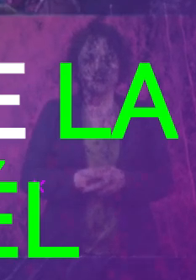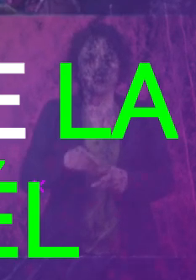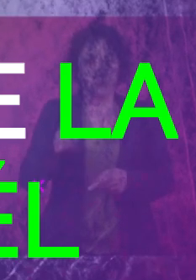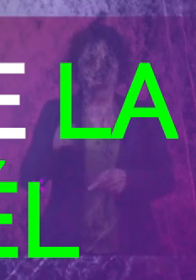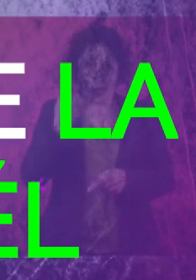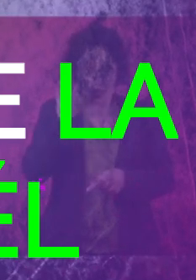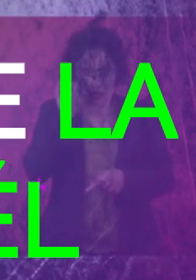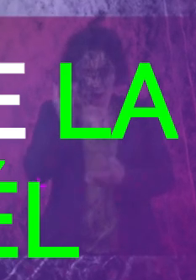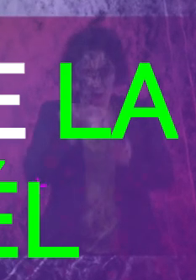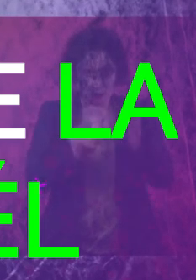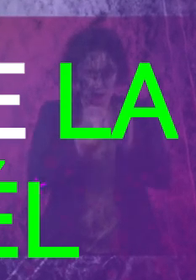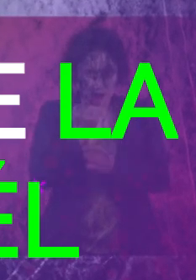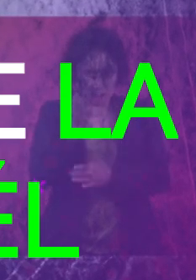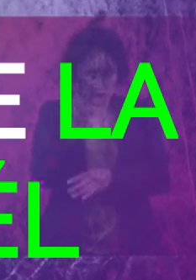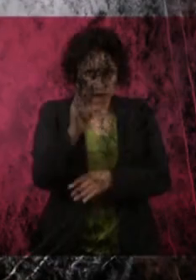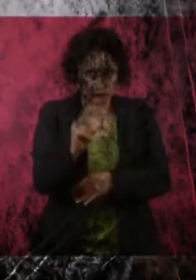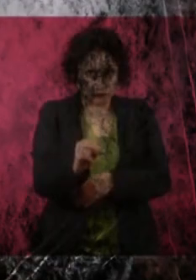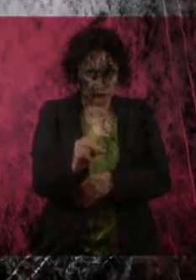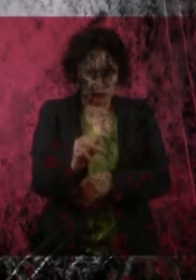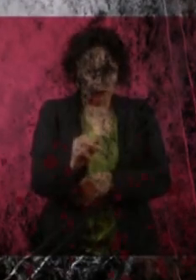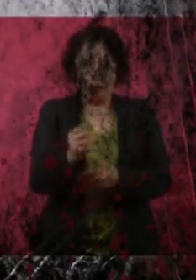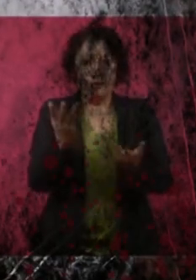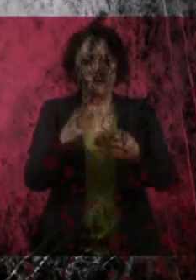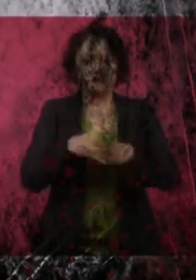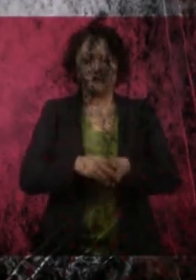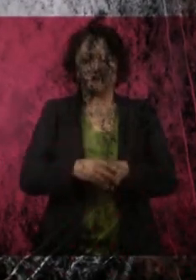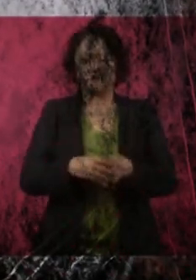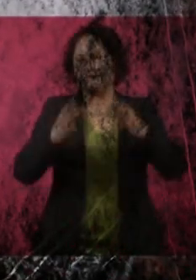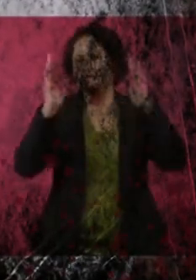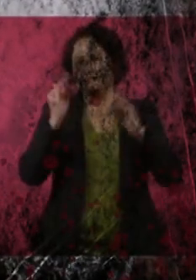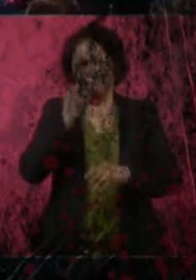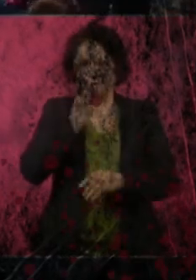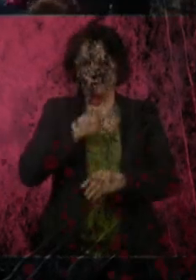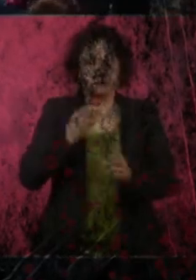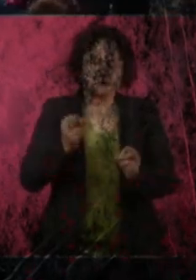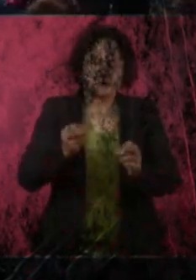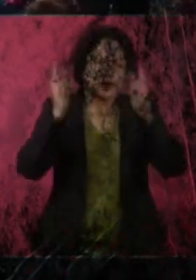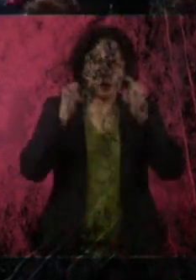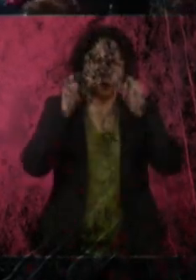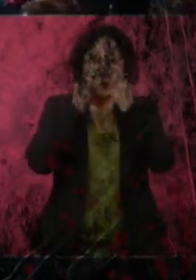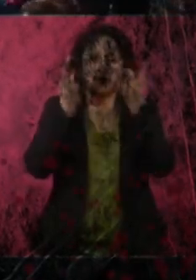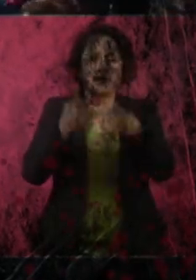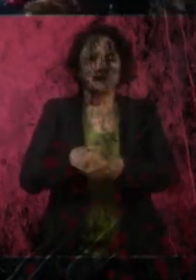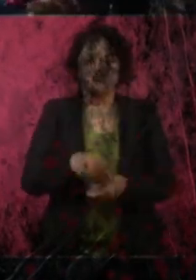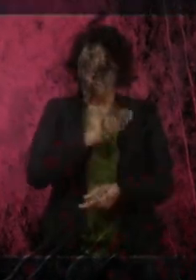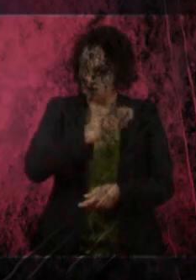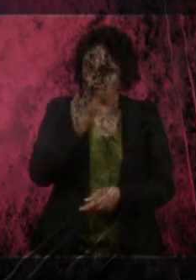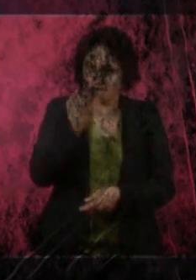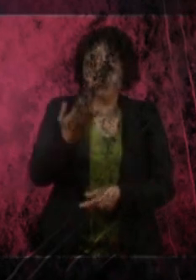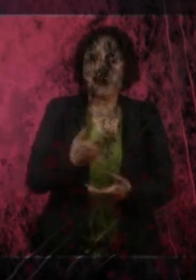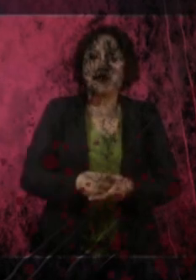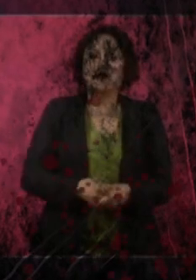ya se desistió de esto, ¿no? Y López está muy contento, muy, muy feliz, dice que qué bueno, que porque